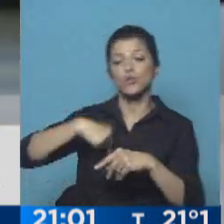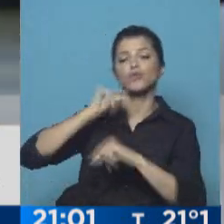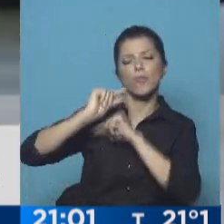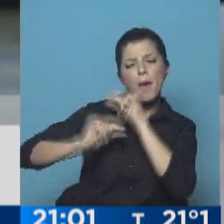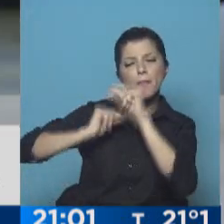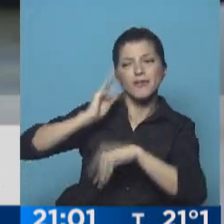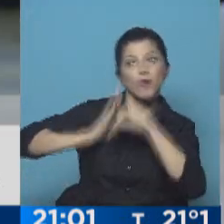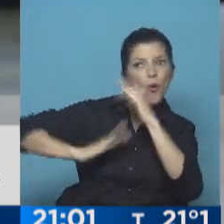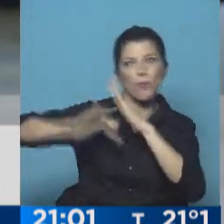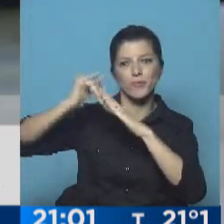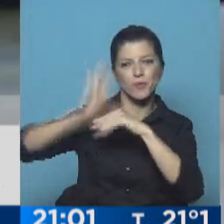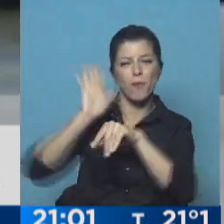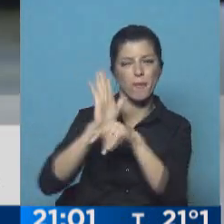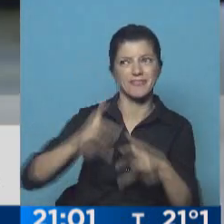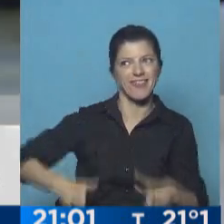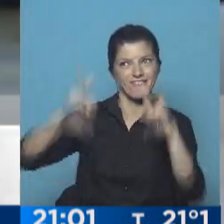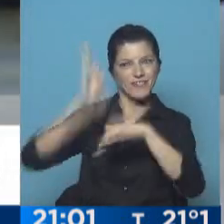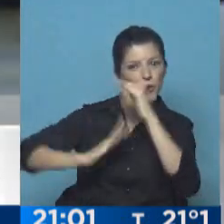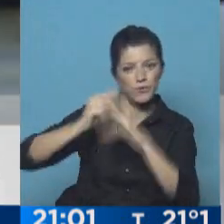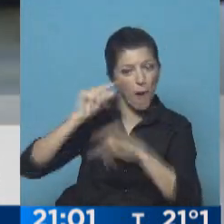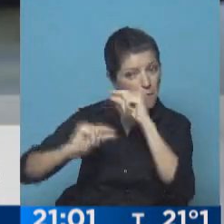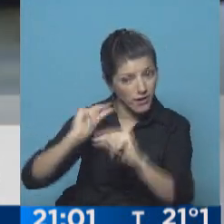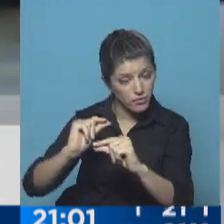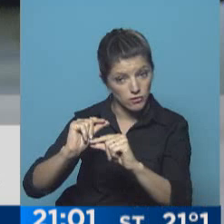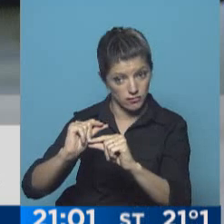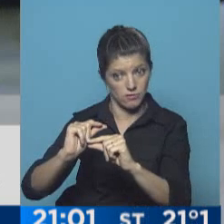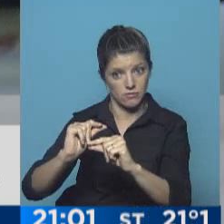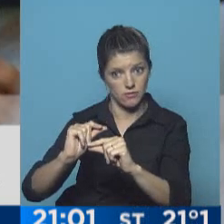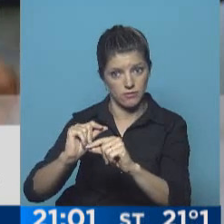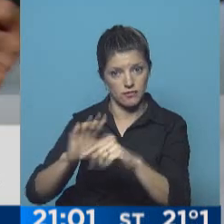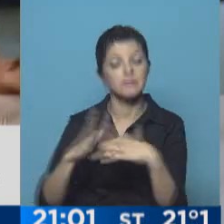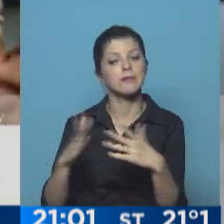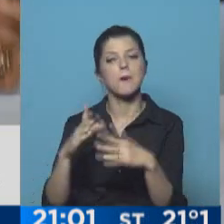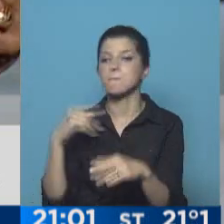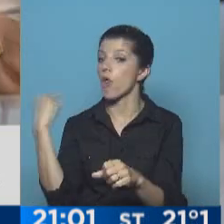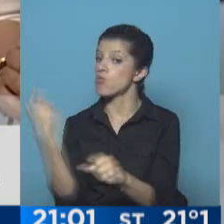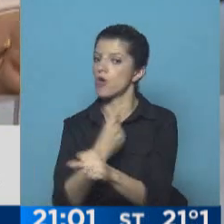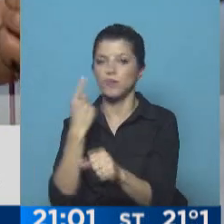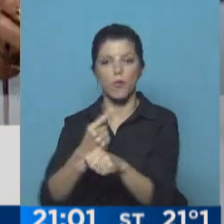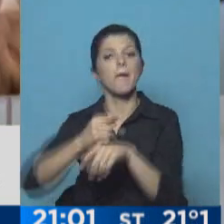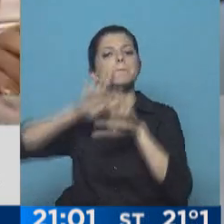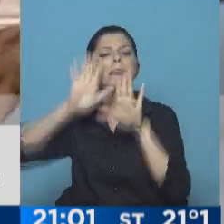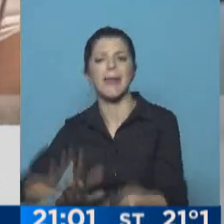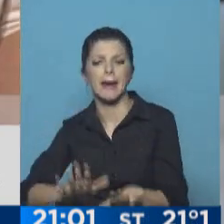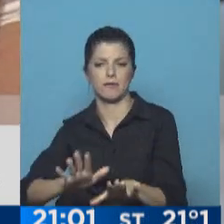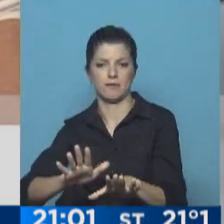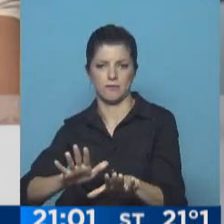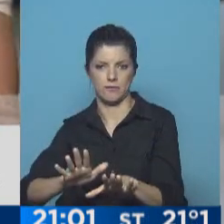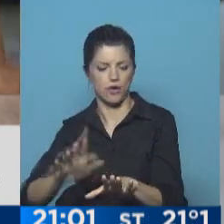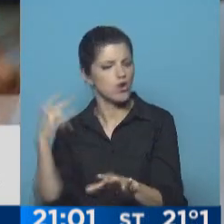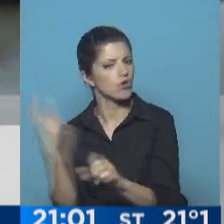el edificio y no podemos y no podemos detenernos en la